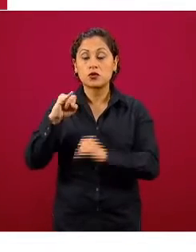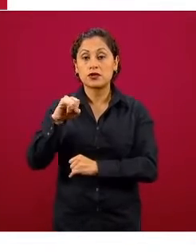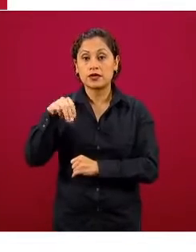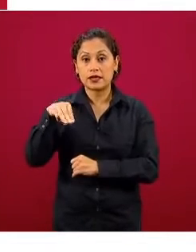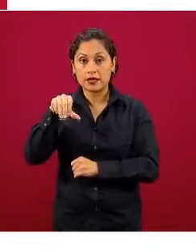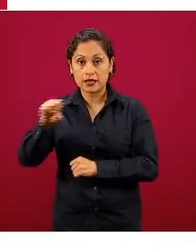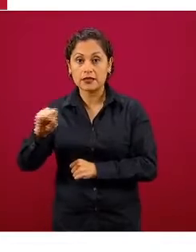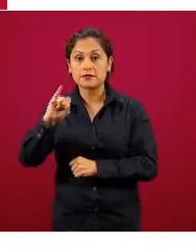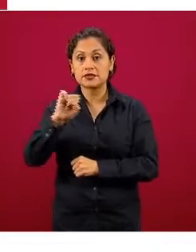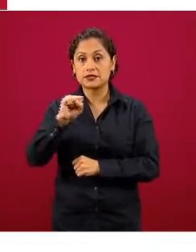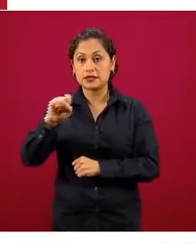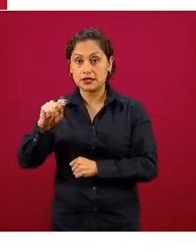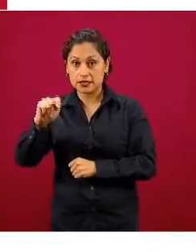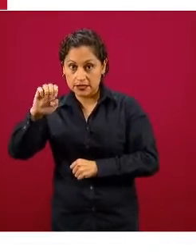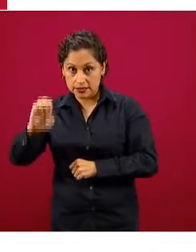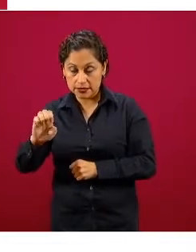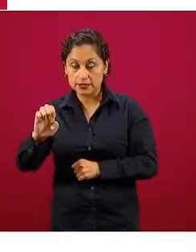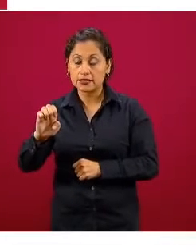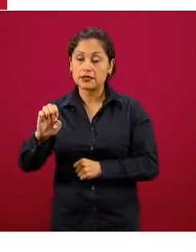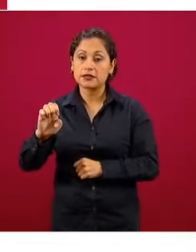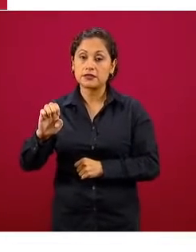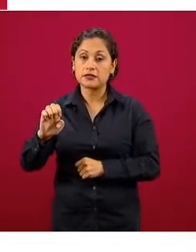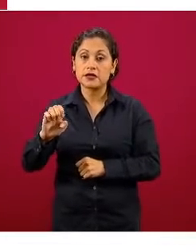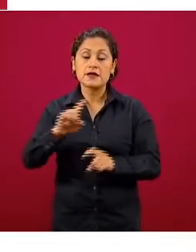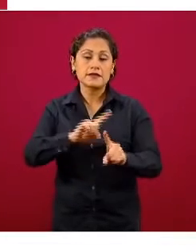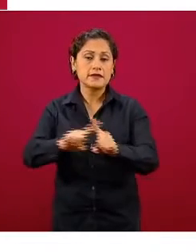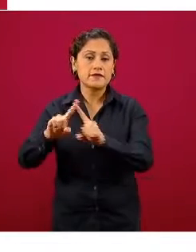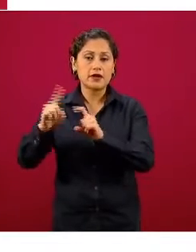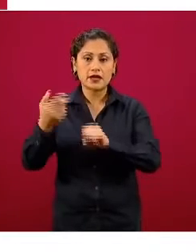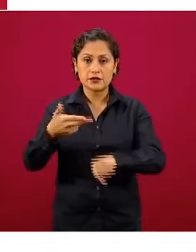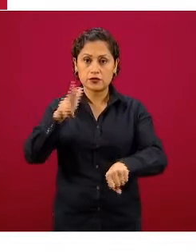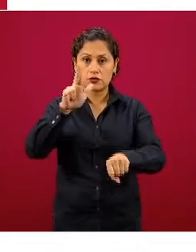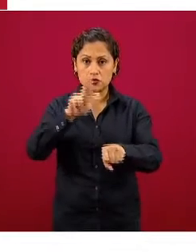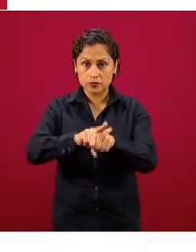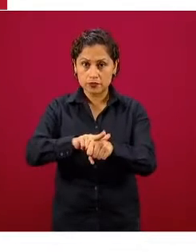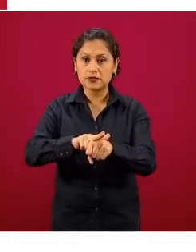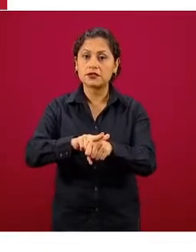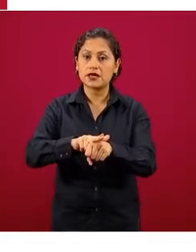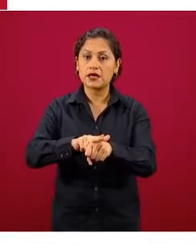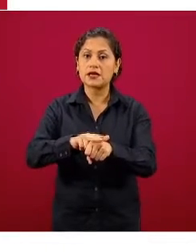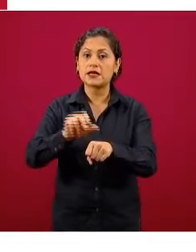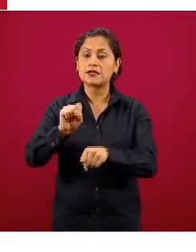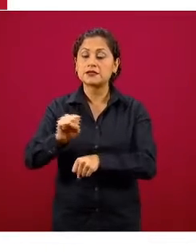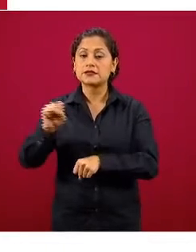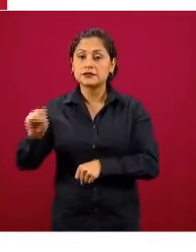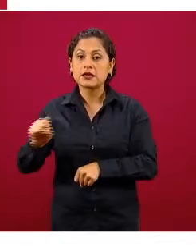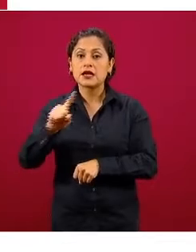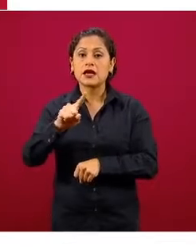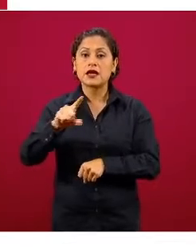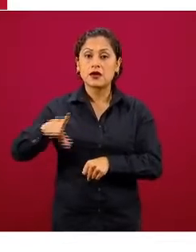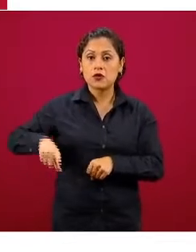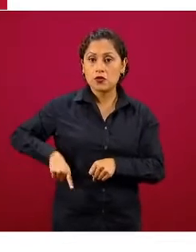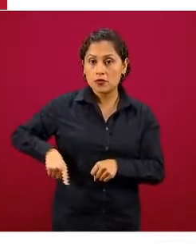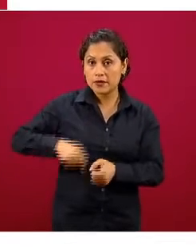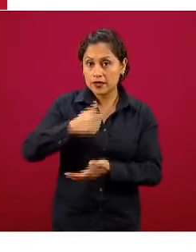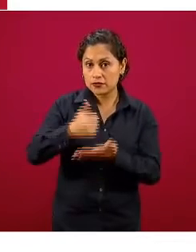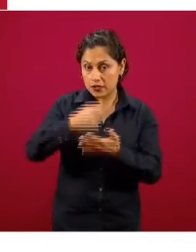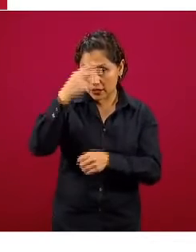del ISSSTE, de los hospitales de la Secretaría de Salud, del Gobierno de la Ciudad de México, del Gobierno del Estado de